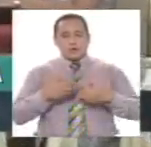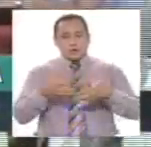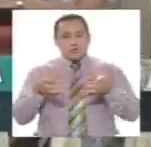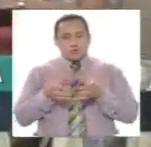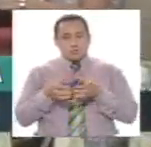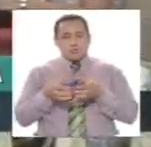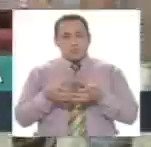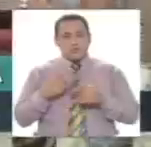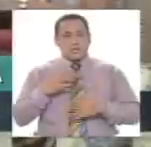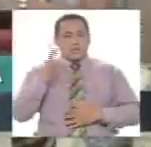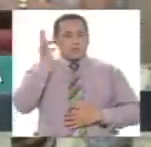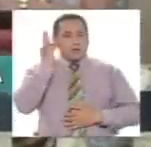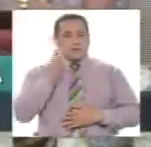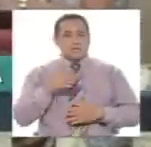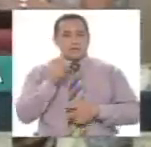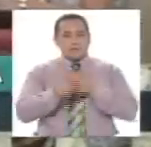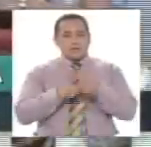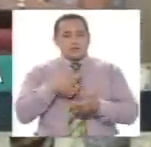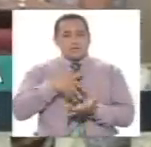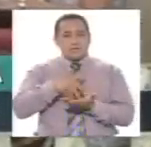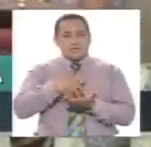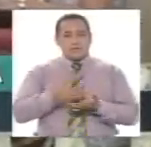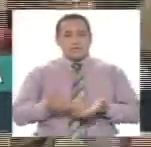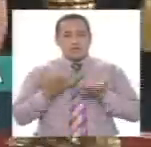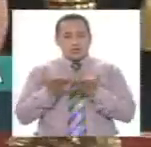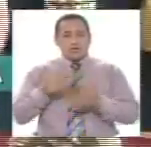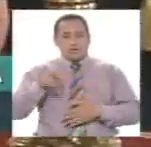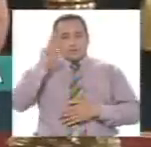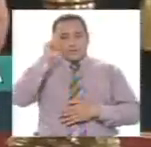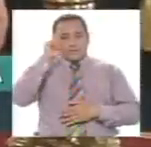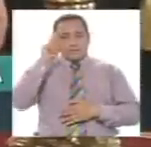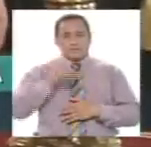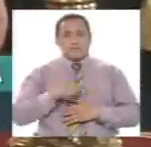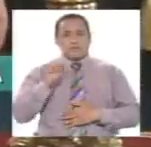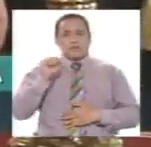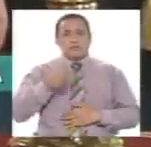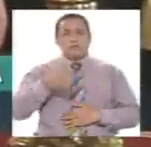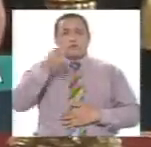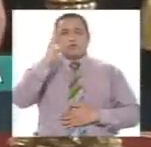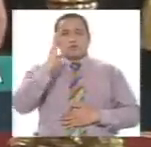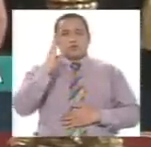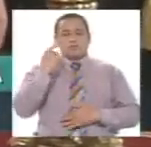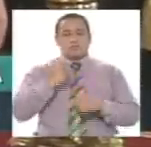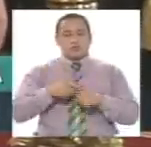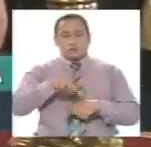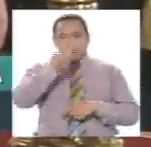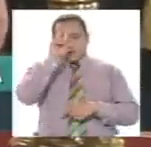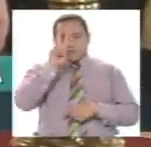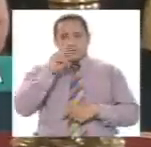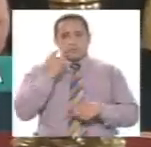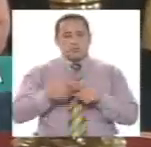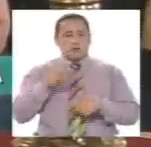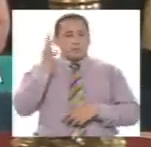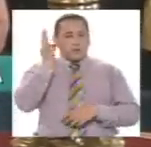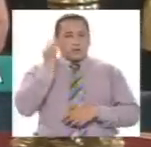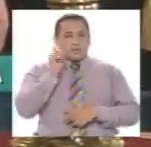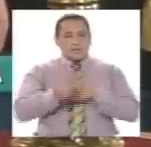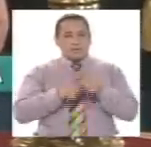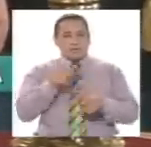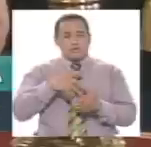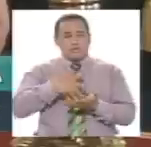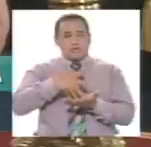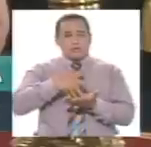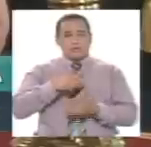Despacho de la Mujer y Poblaciones Vulnerables que os confío. Por Dios, por la patria, por las mujeres y las